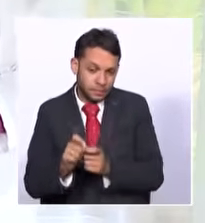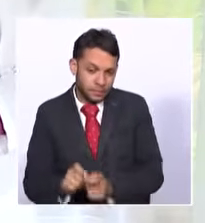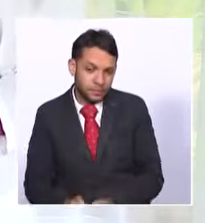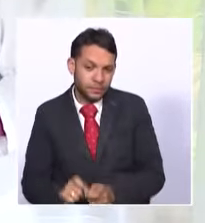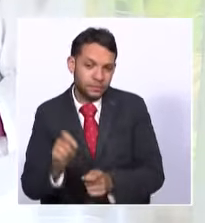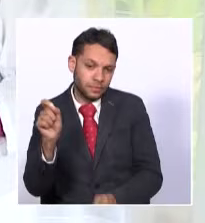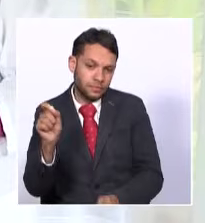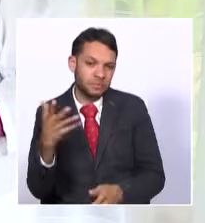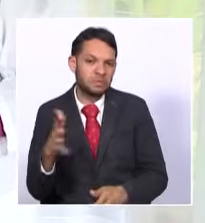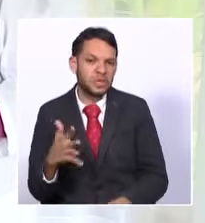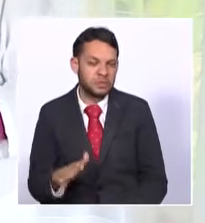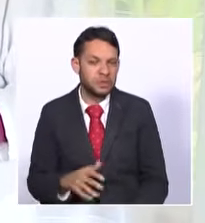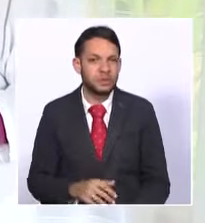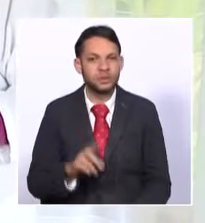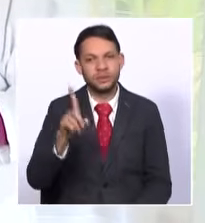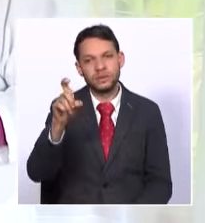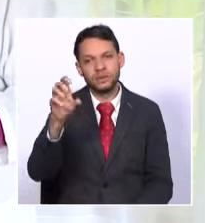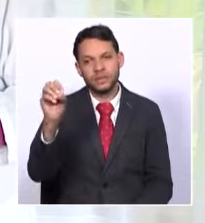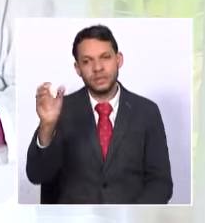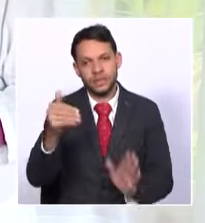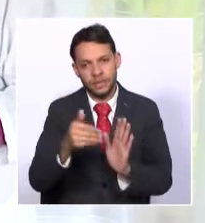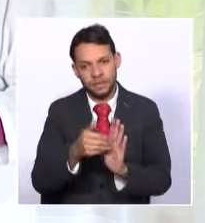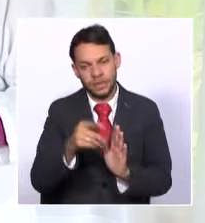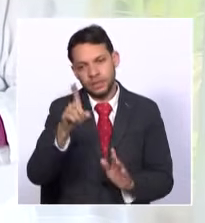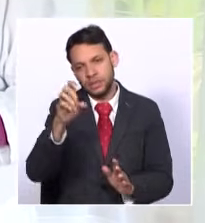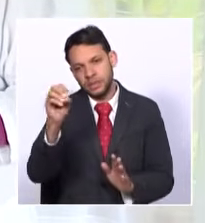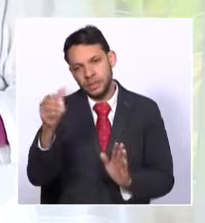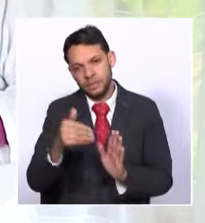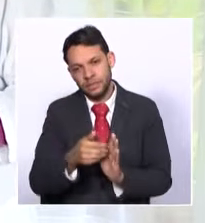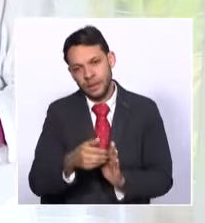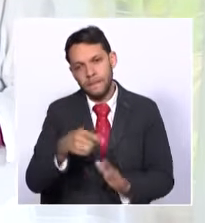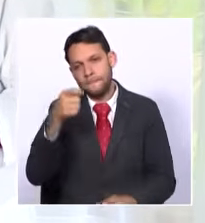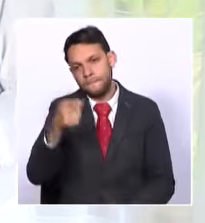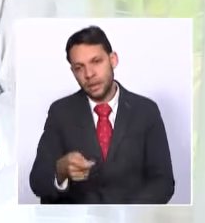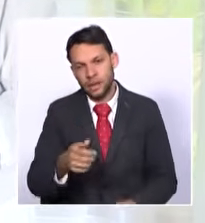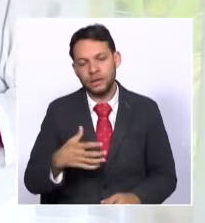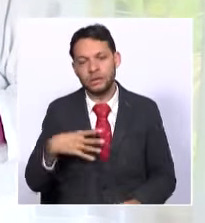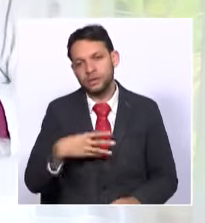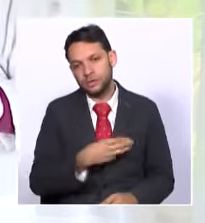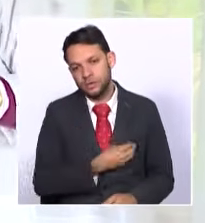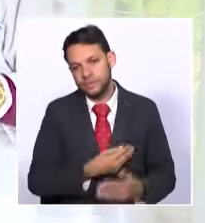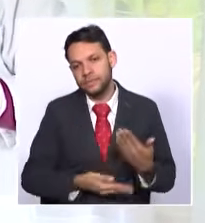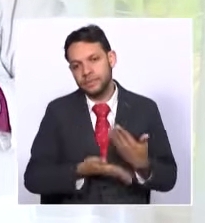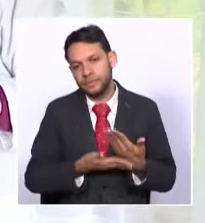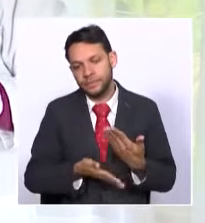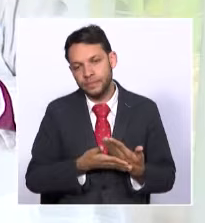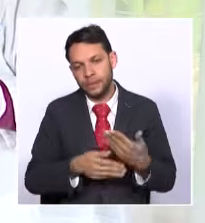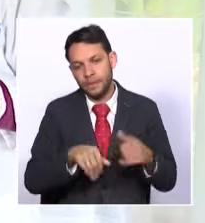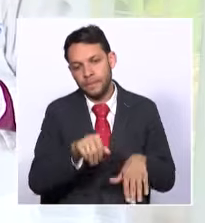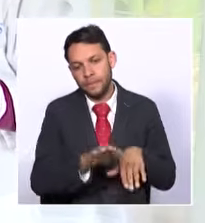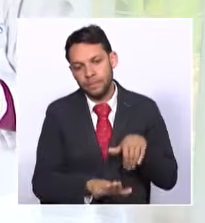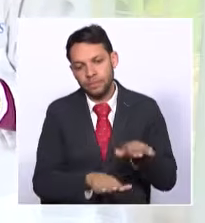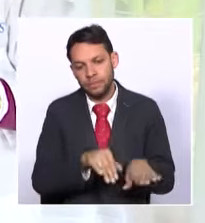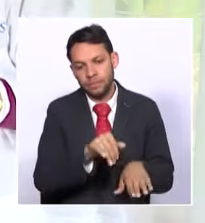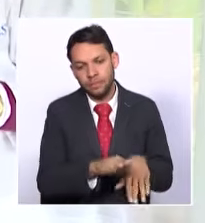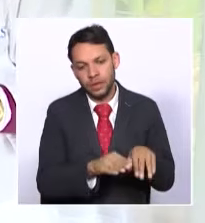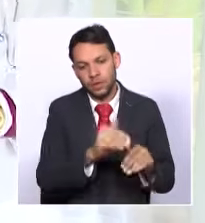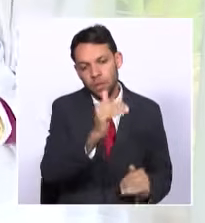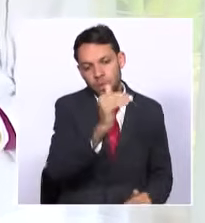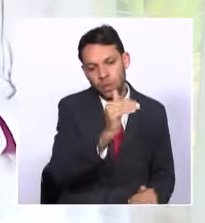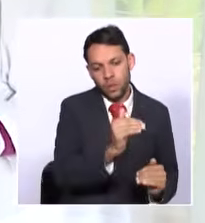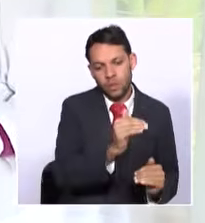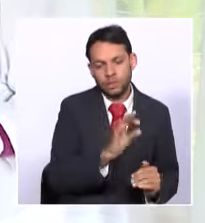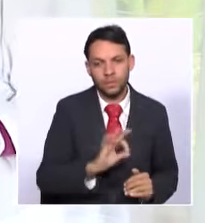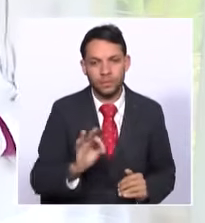que vale tal vez 60.000 pesos, no sé. Y ellos nos van a decir, tiene un pie más cortico que el otro. Y usted